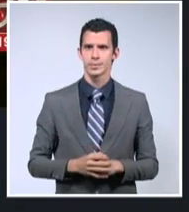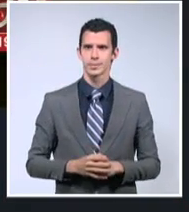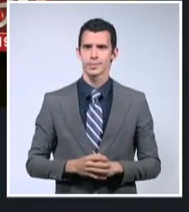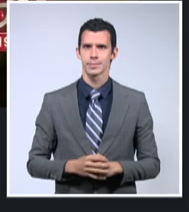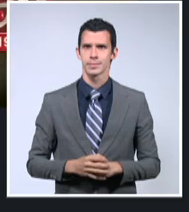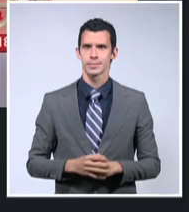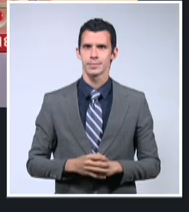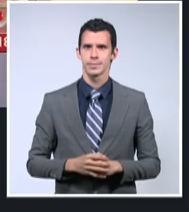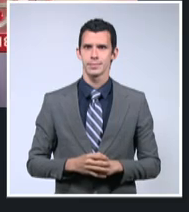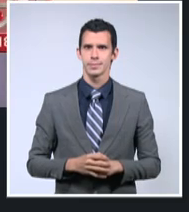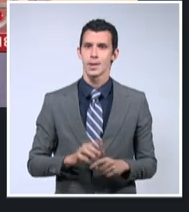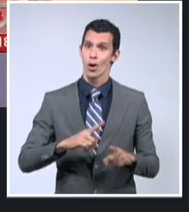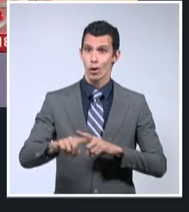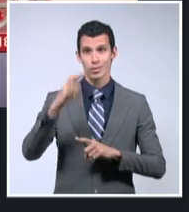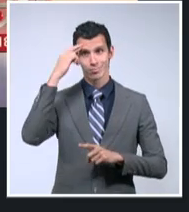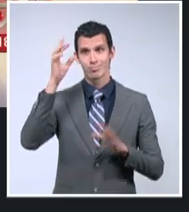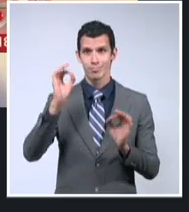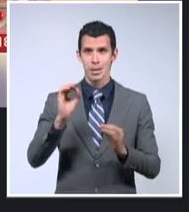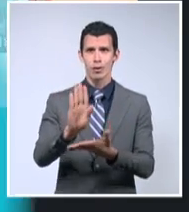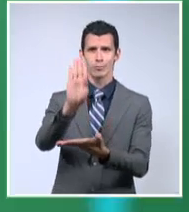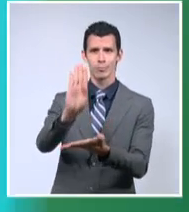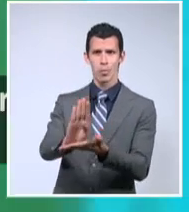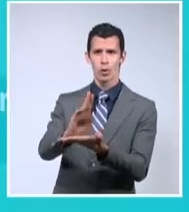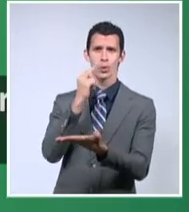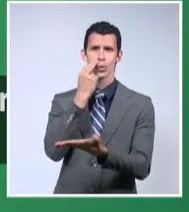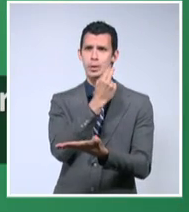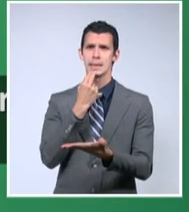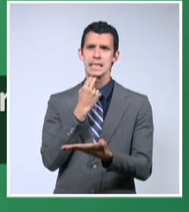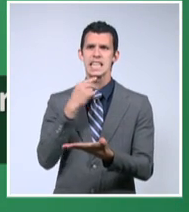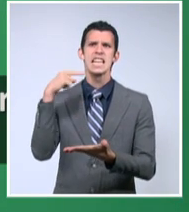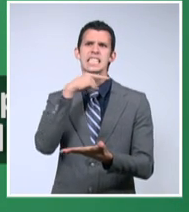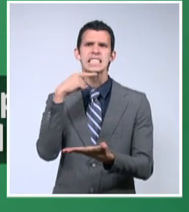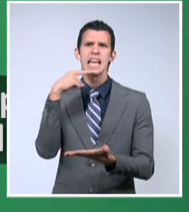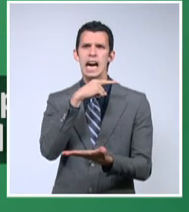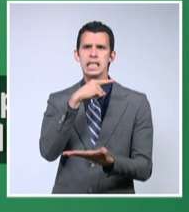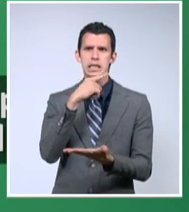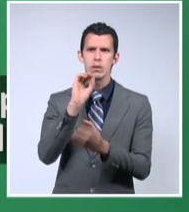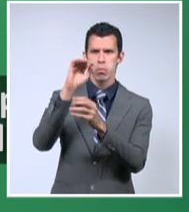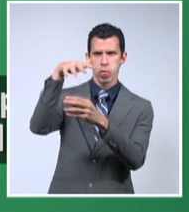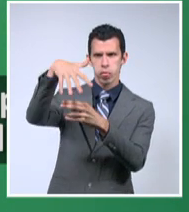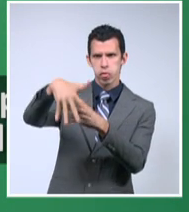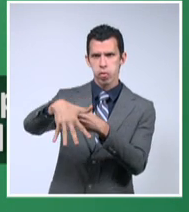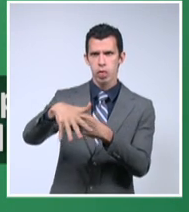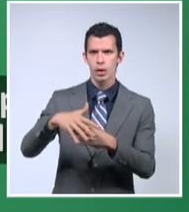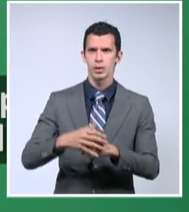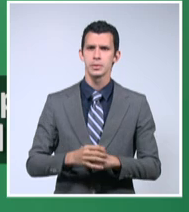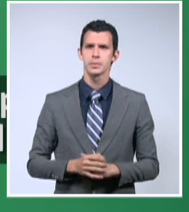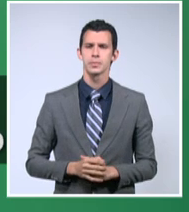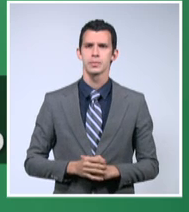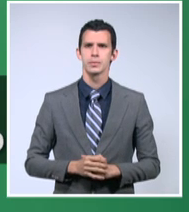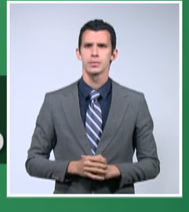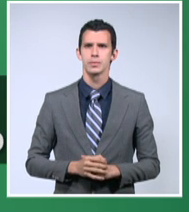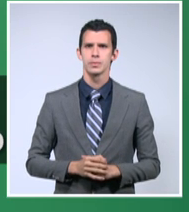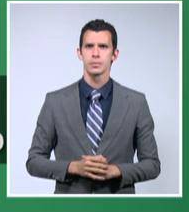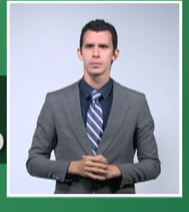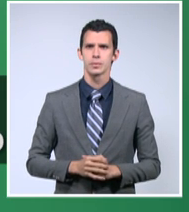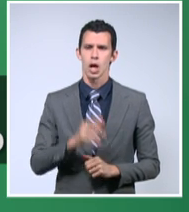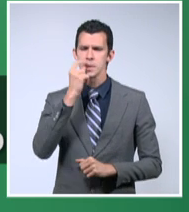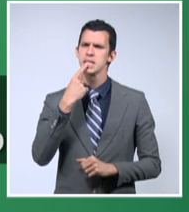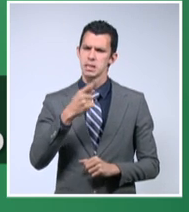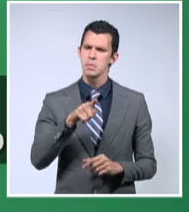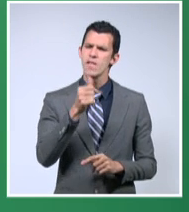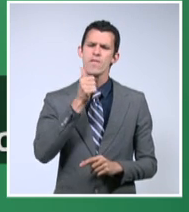modus operandi muy seguido en los últimos años. ¿Quieres que te dé el número de él? Él me lo dio por el WhatsApp para que te escribas con él y le digas lo que tenga que hacer,